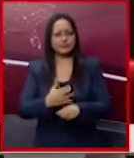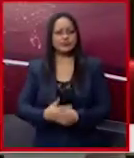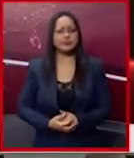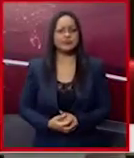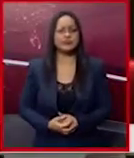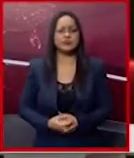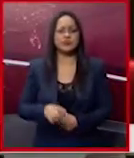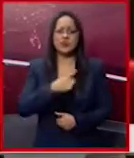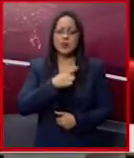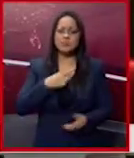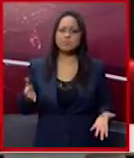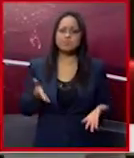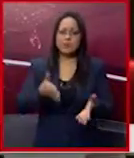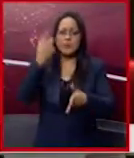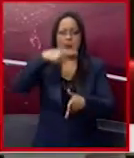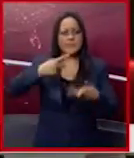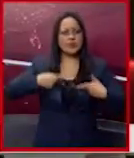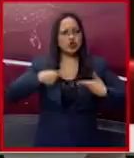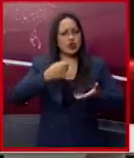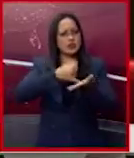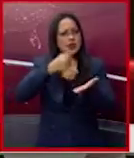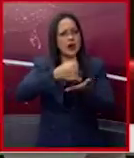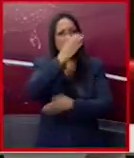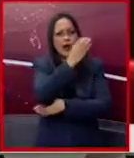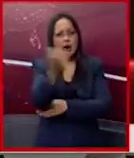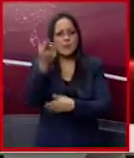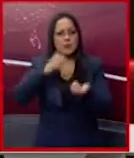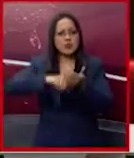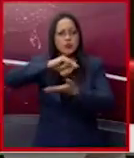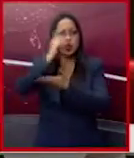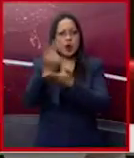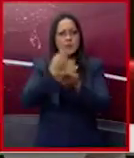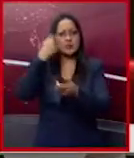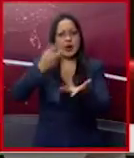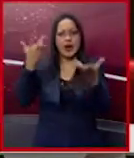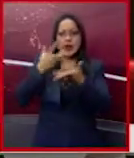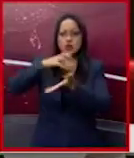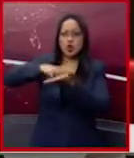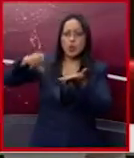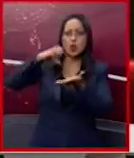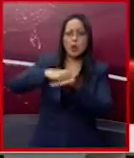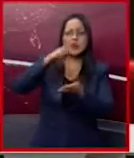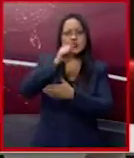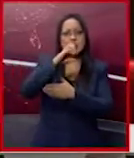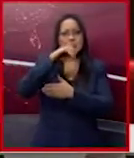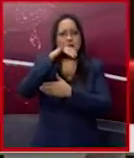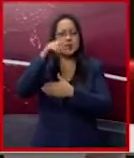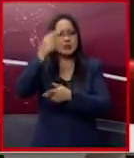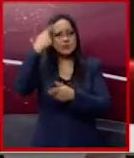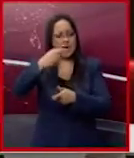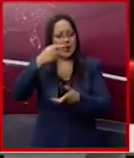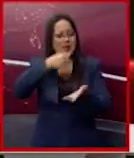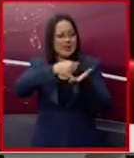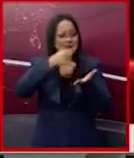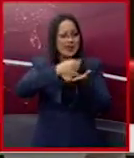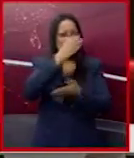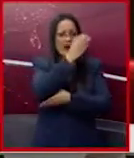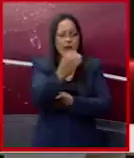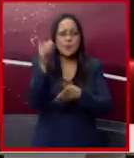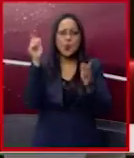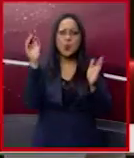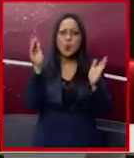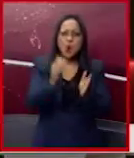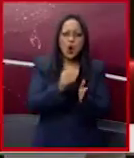requiere alentar a los productores para que inicien programas de suministro de semillas para pequeños agricultores a